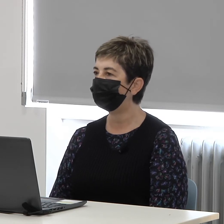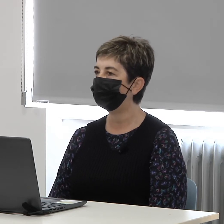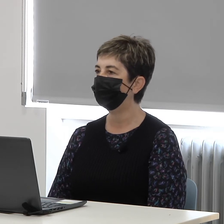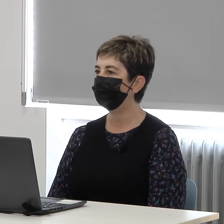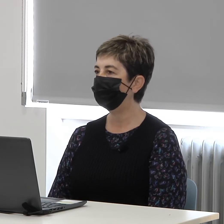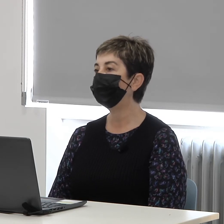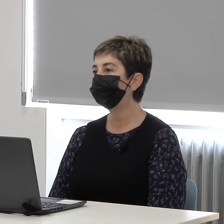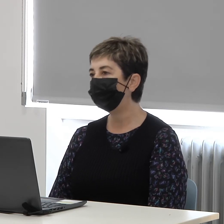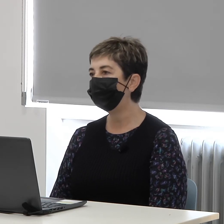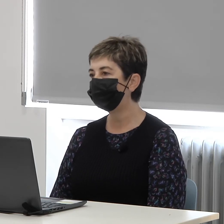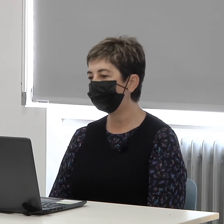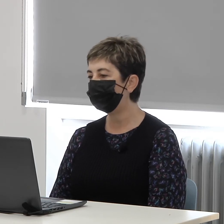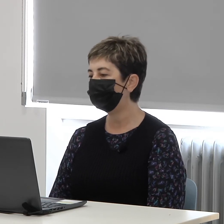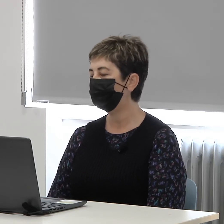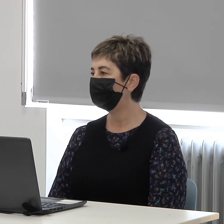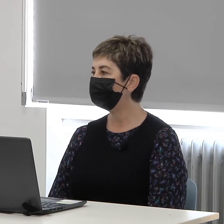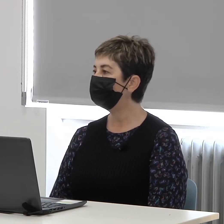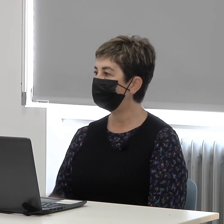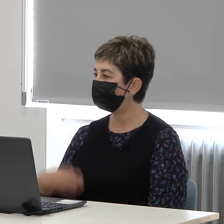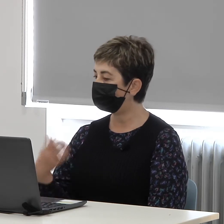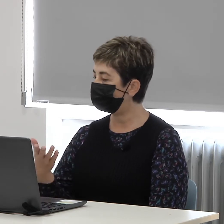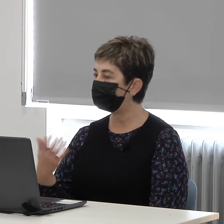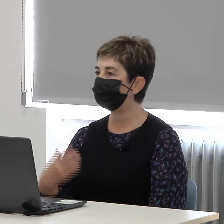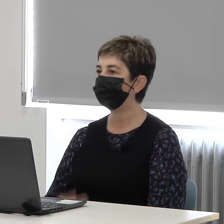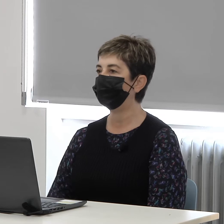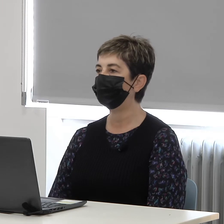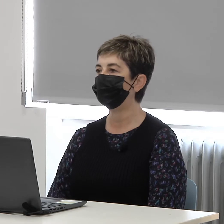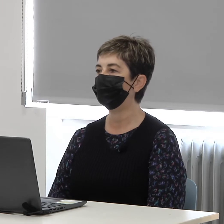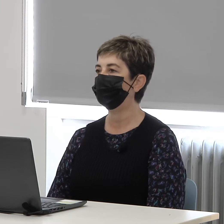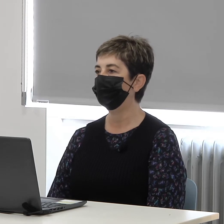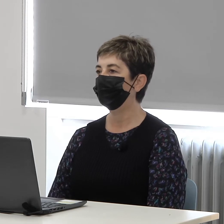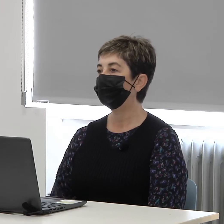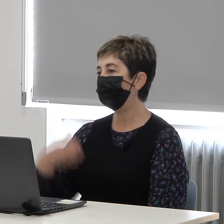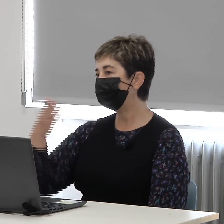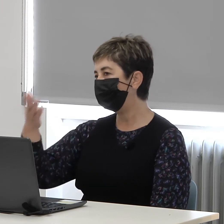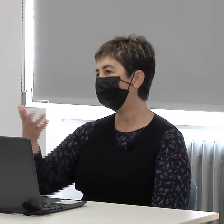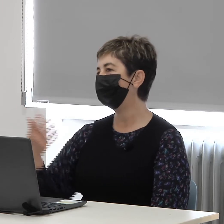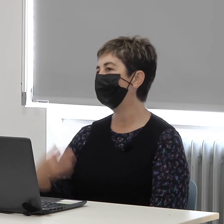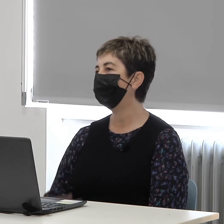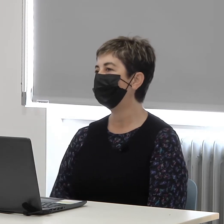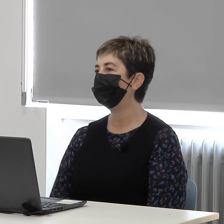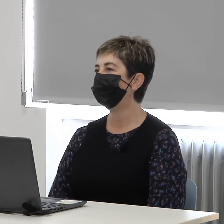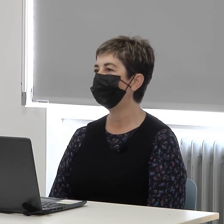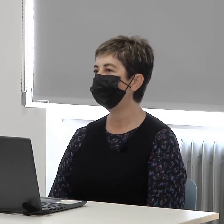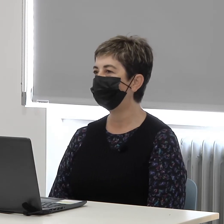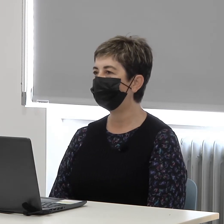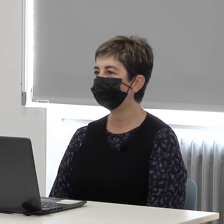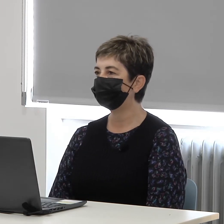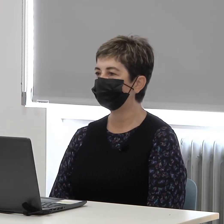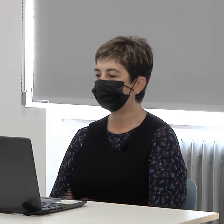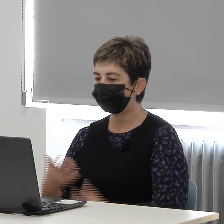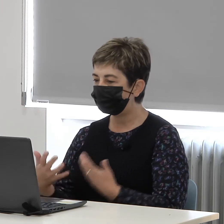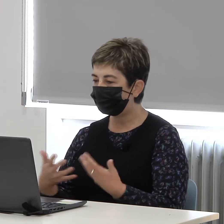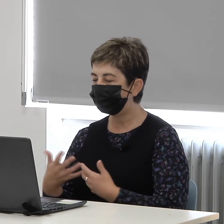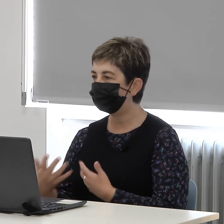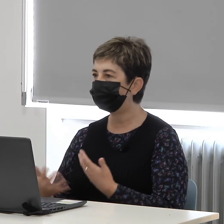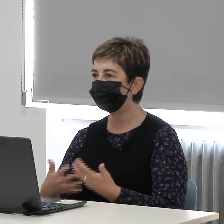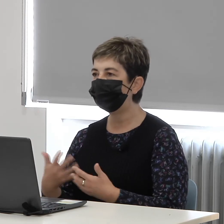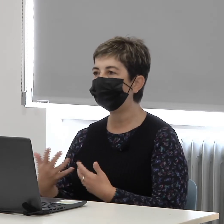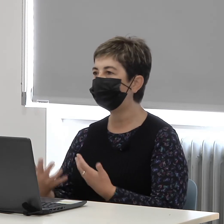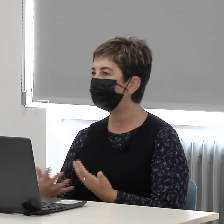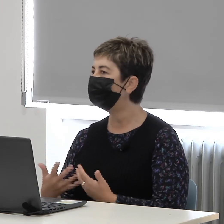valga para que en otros ámbitos también se pueda incorporar esta herramienta que, como las compañeras de Agintzari han podido comprobar, es una